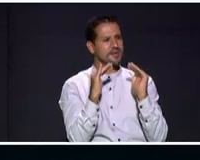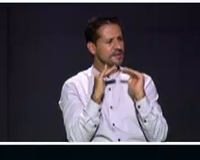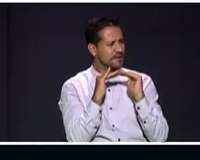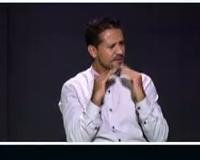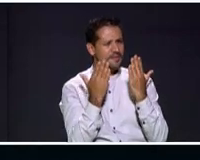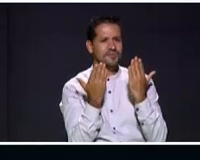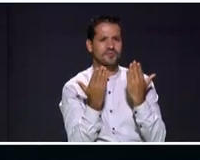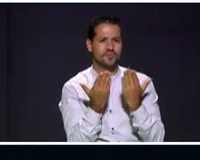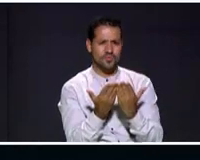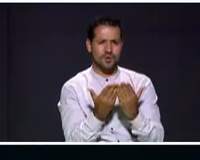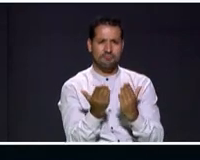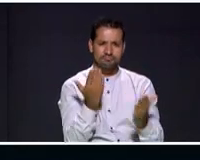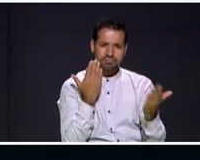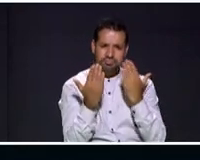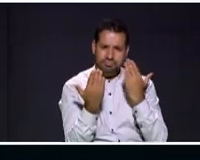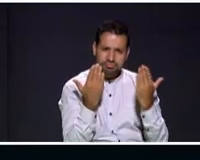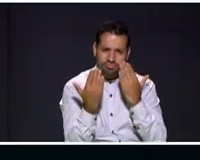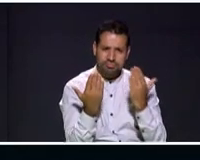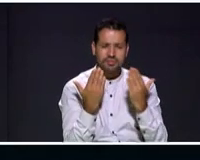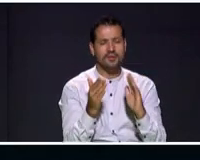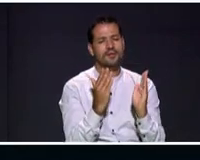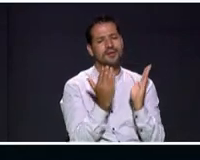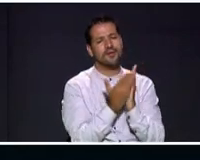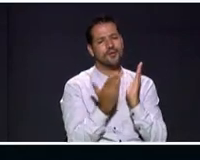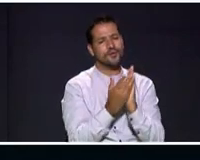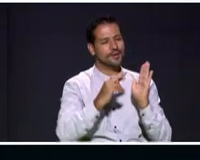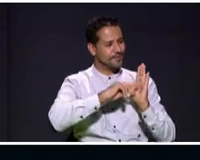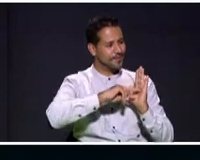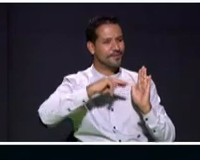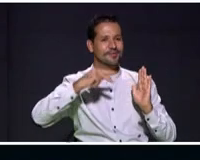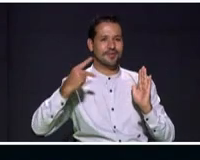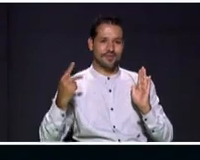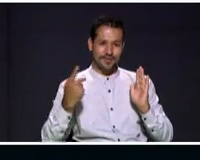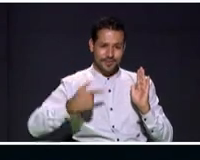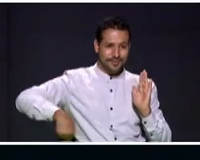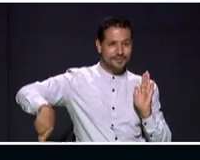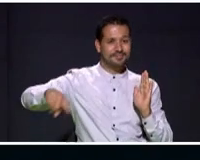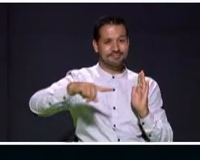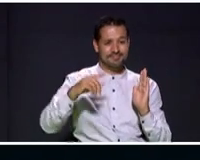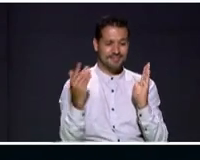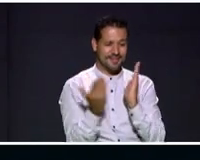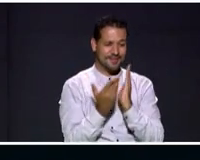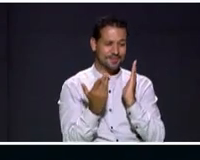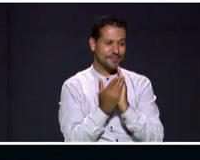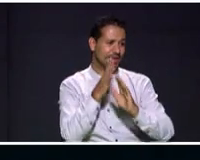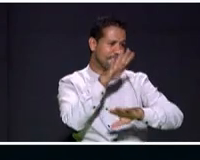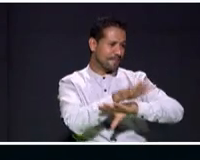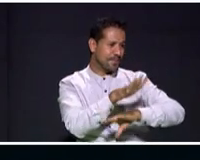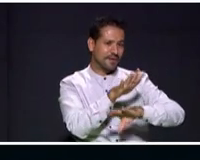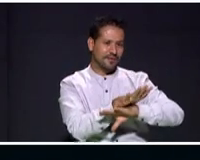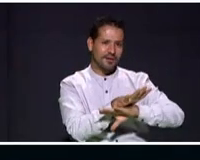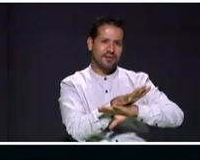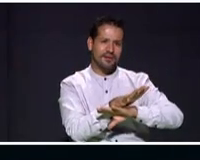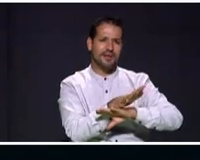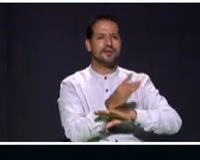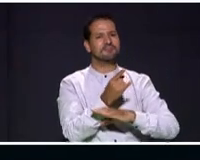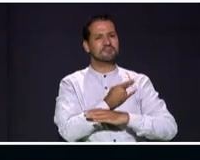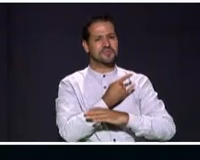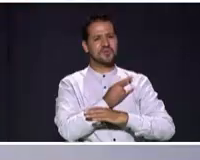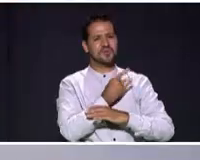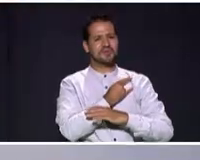internet para dar una educación con tecnología y además para que puedan estudiar en la tarde esa educación superior virtual